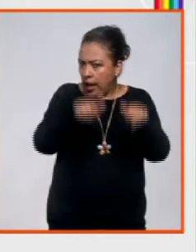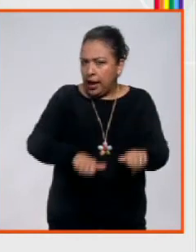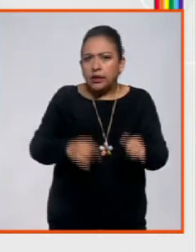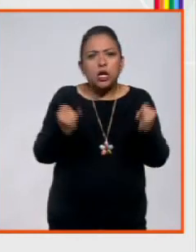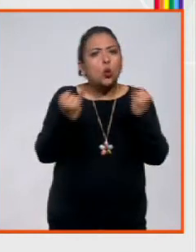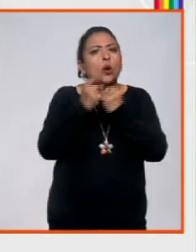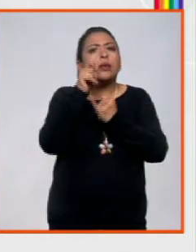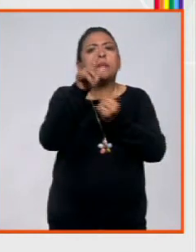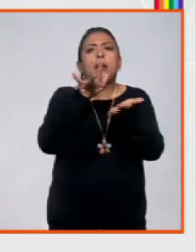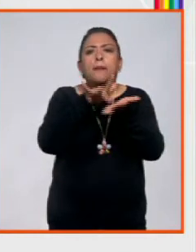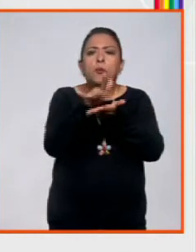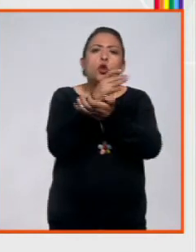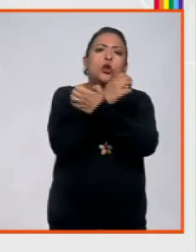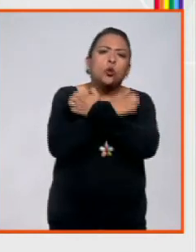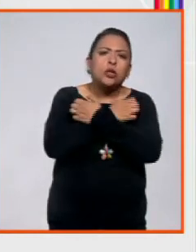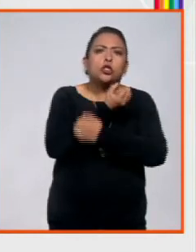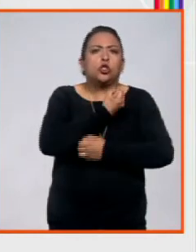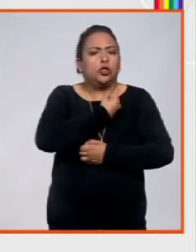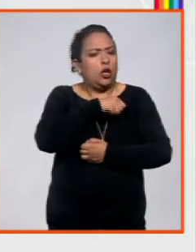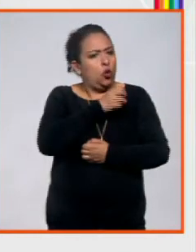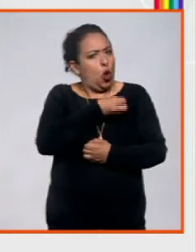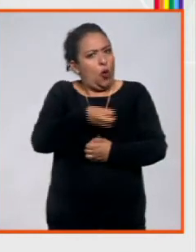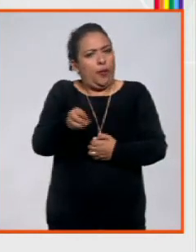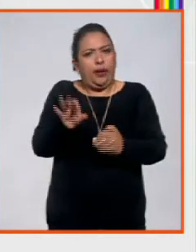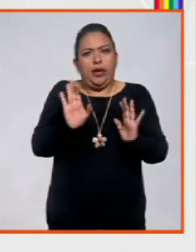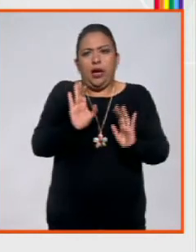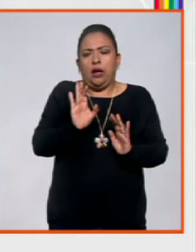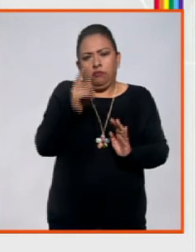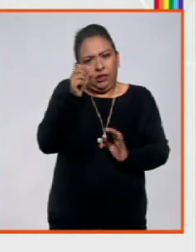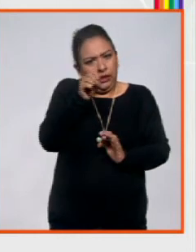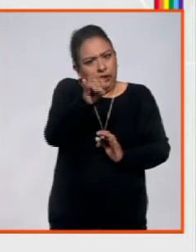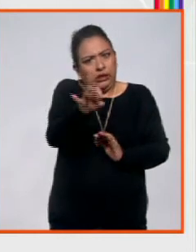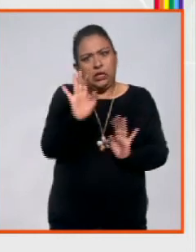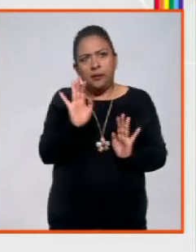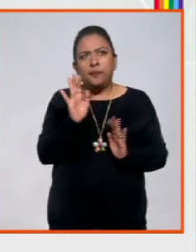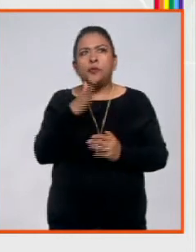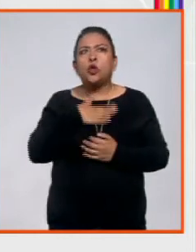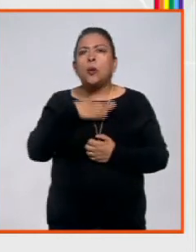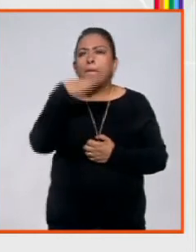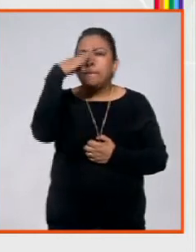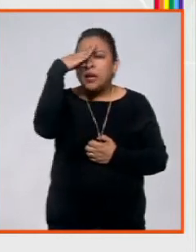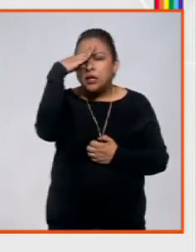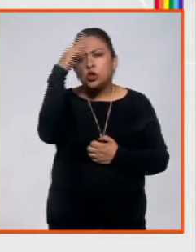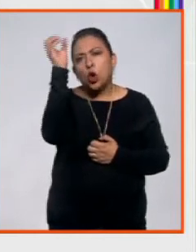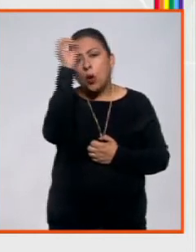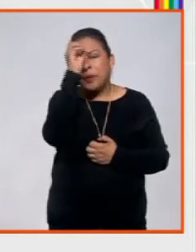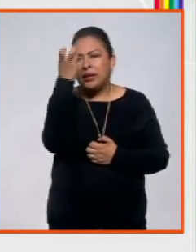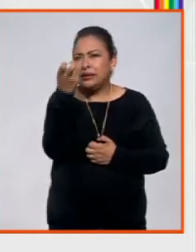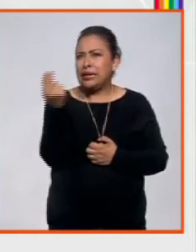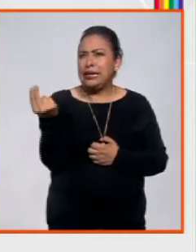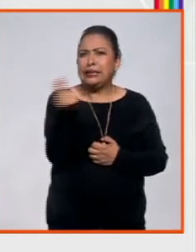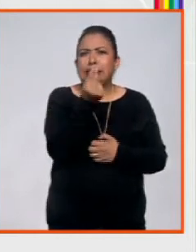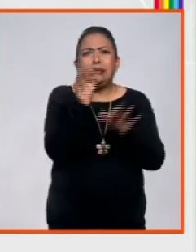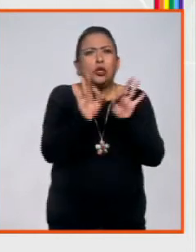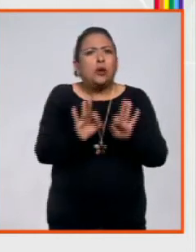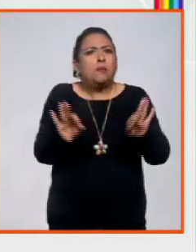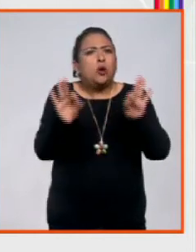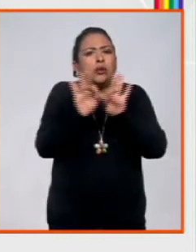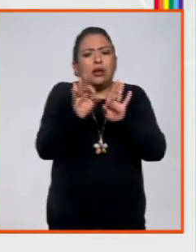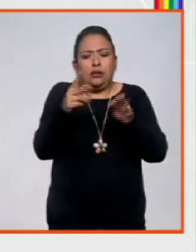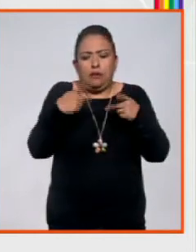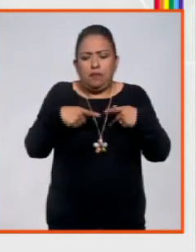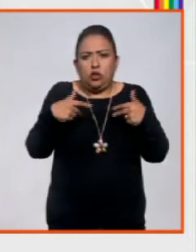obligación de apoyar la educación y la salud creo que es una una de las necesidades fundamentales que tiene el hombre